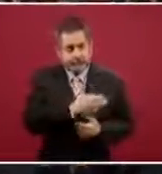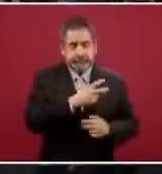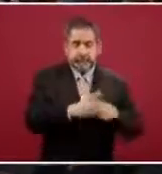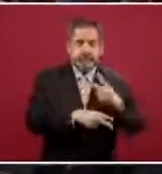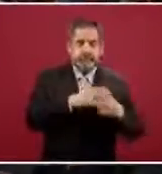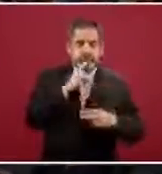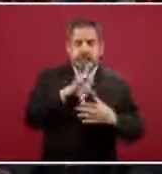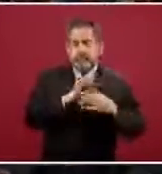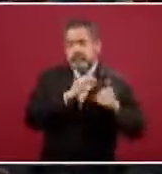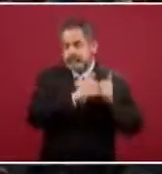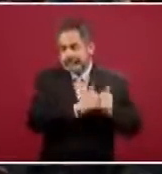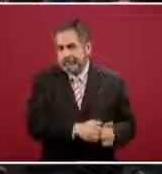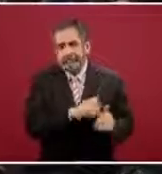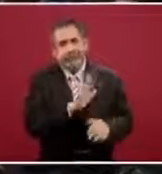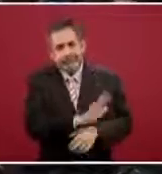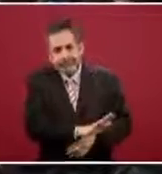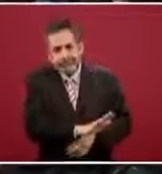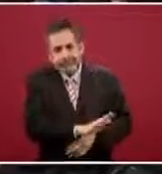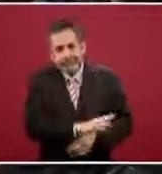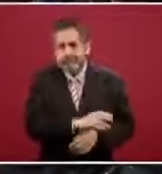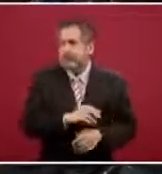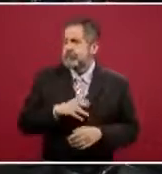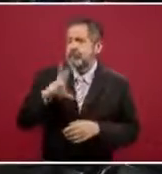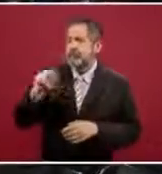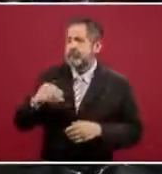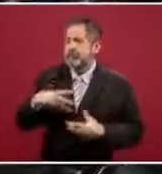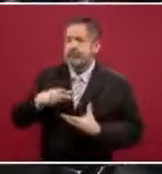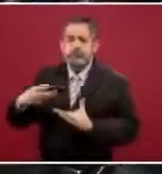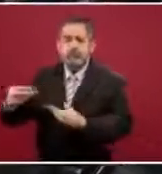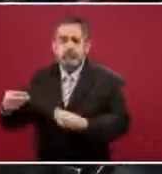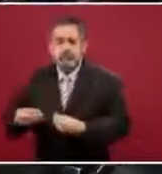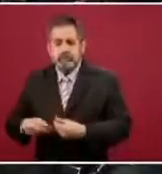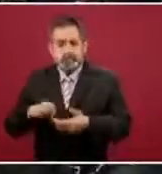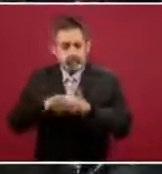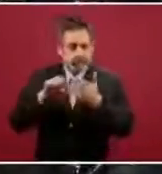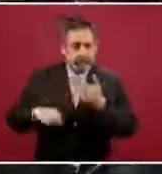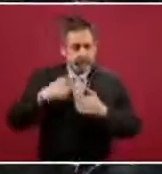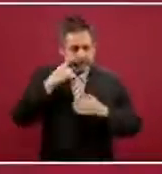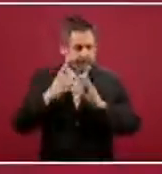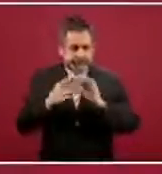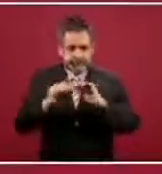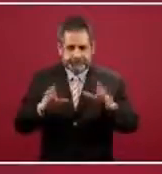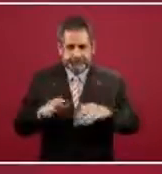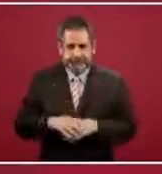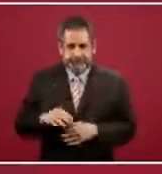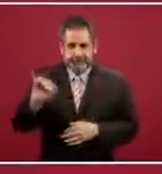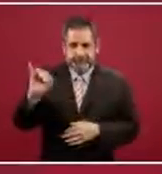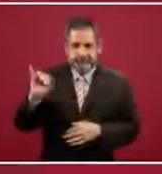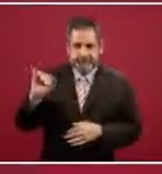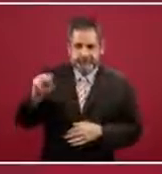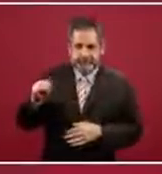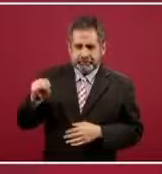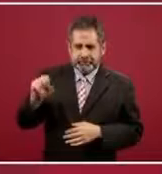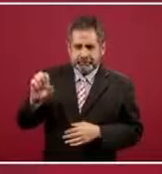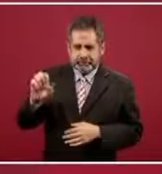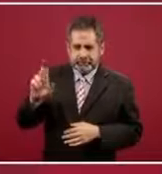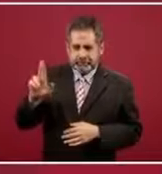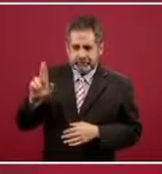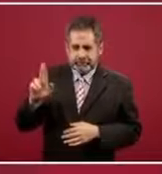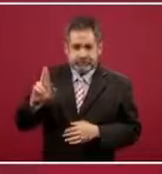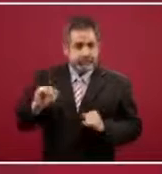a la salud de toda la población si pongo el ejemplo específico del iner nuestro muy querido y respetado